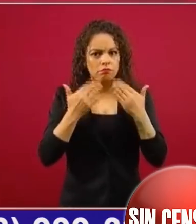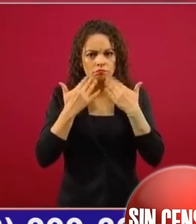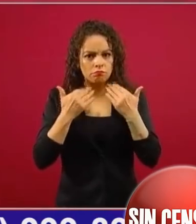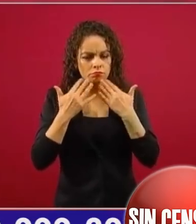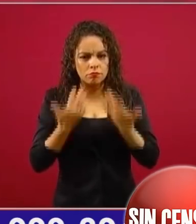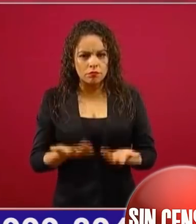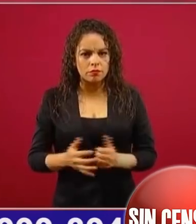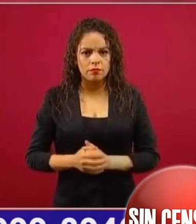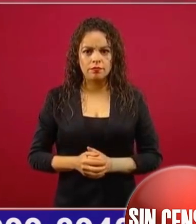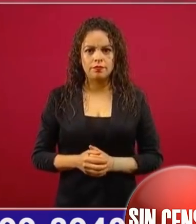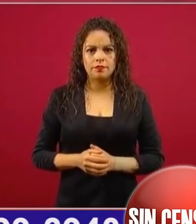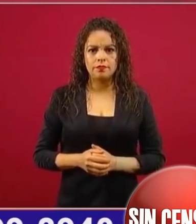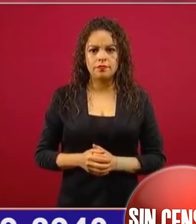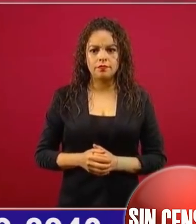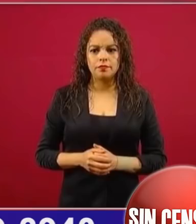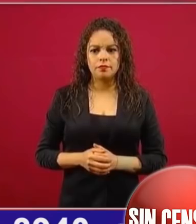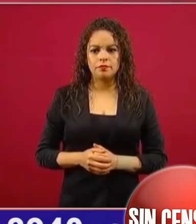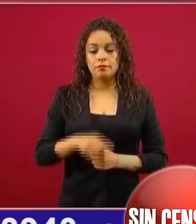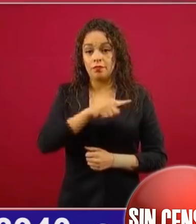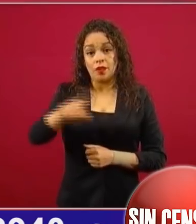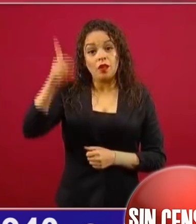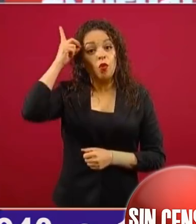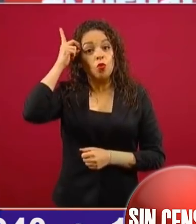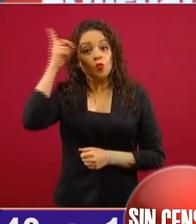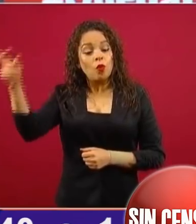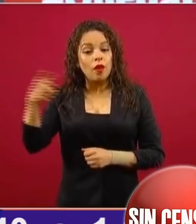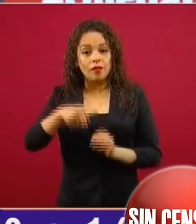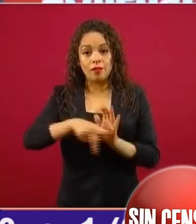Reforma pues eran los dueños